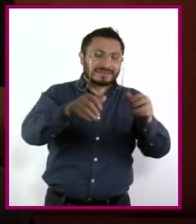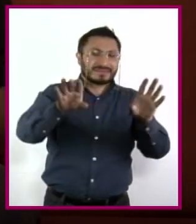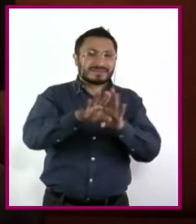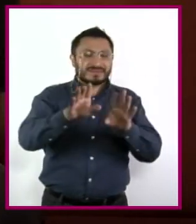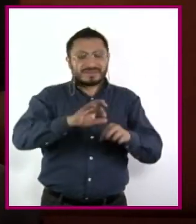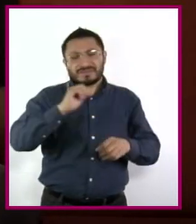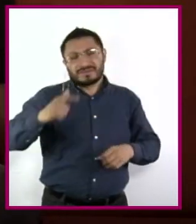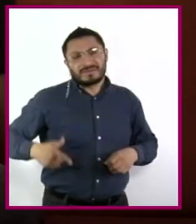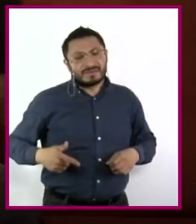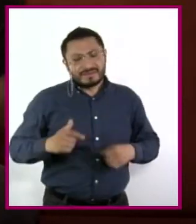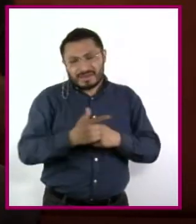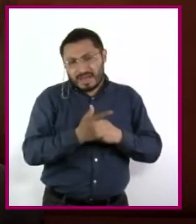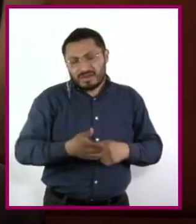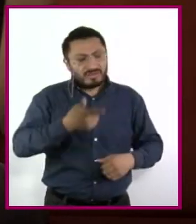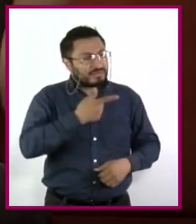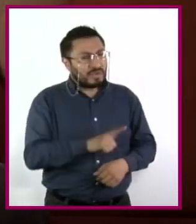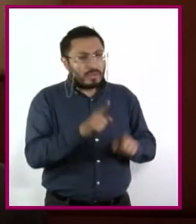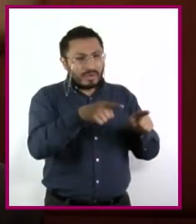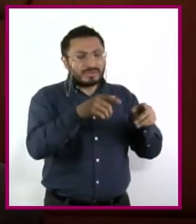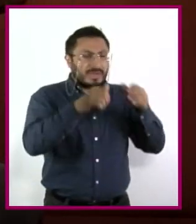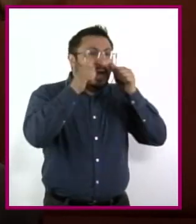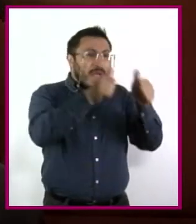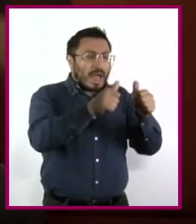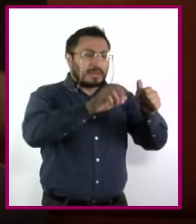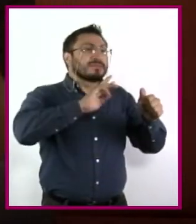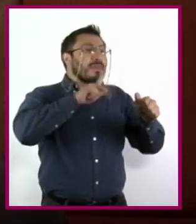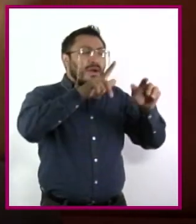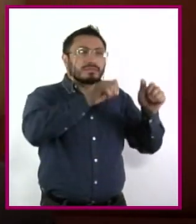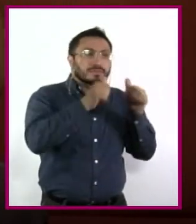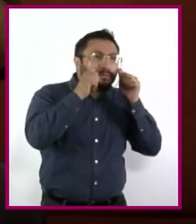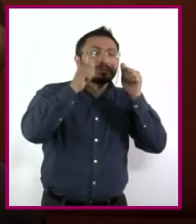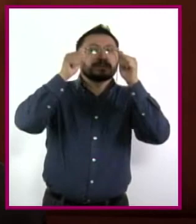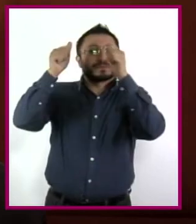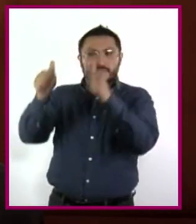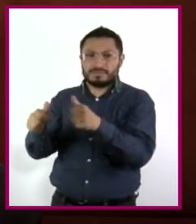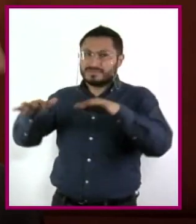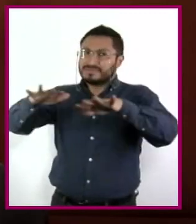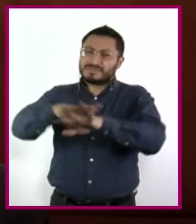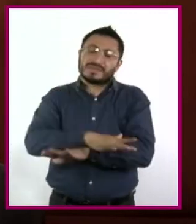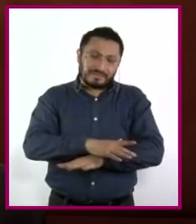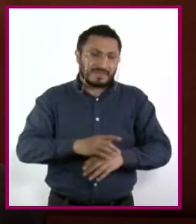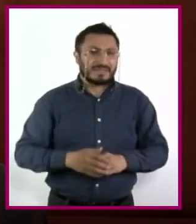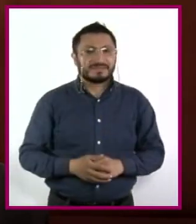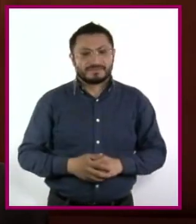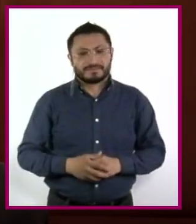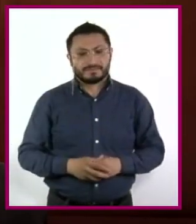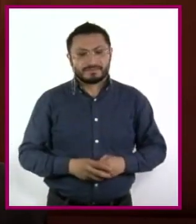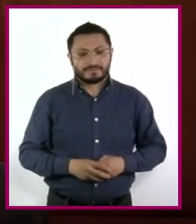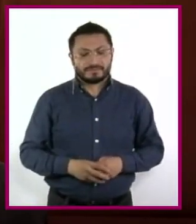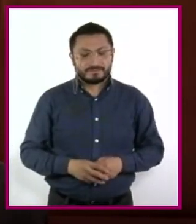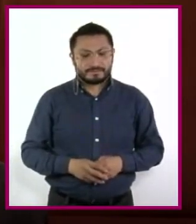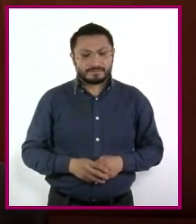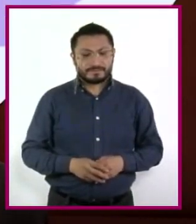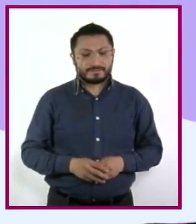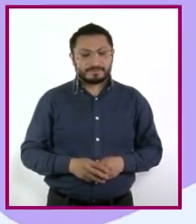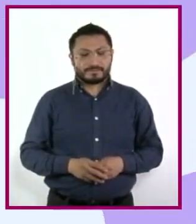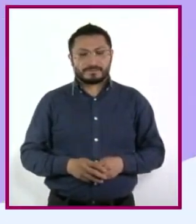en las experiencias emocionales intensas y aflictivas. Ponlas en práctica. ¡Yeah!